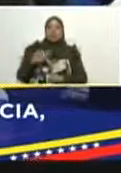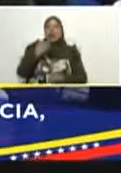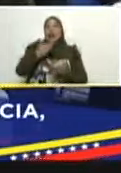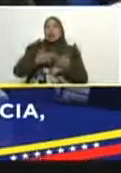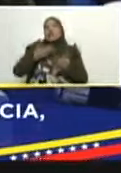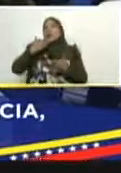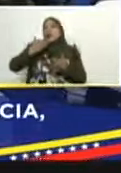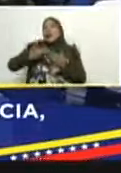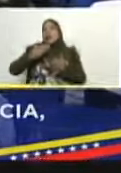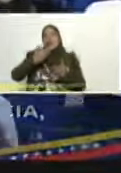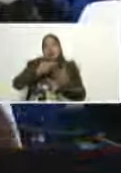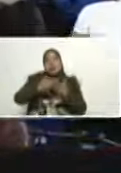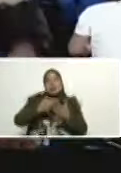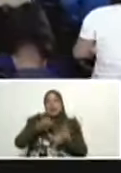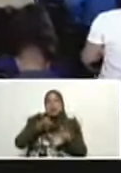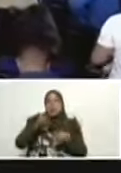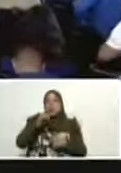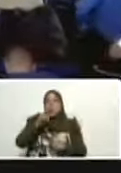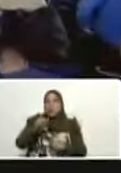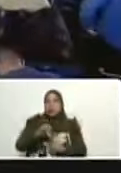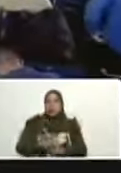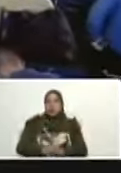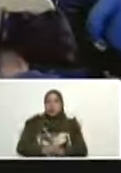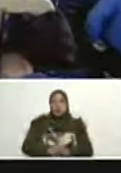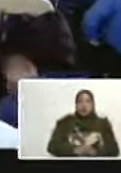pues. Gracias.